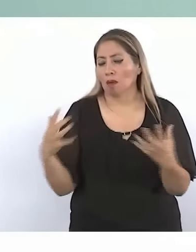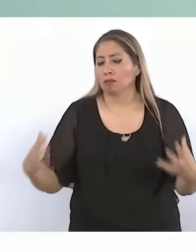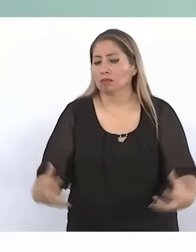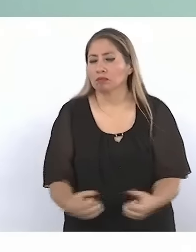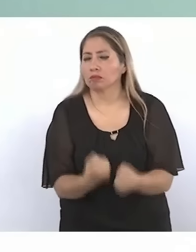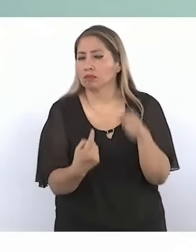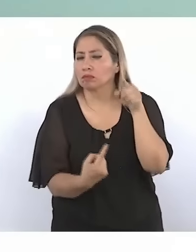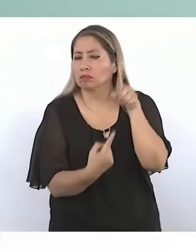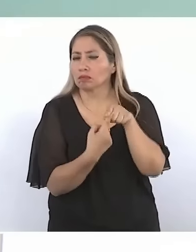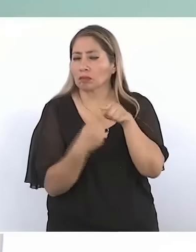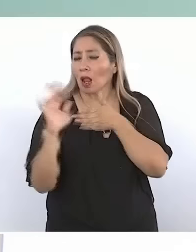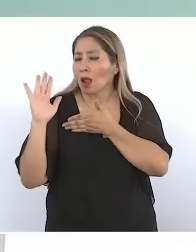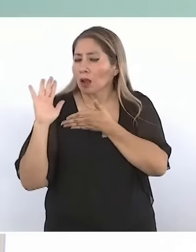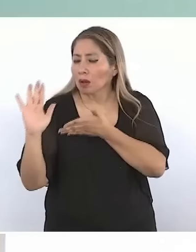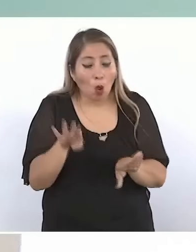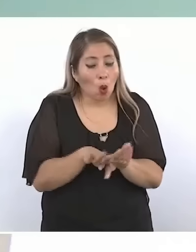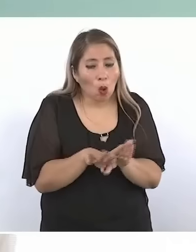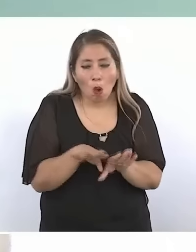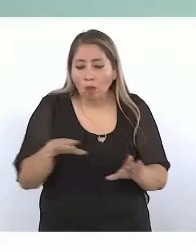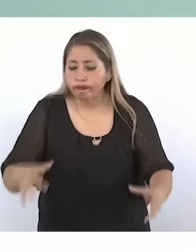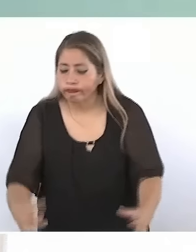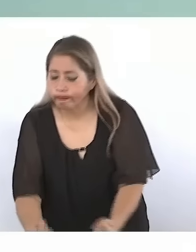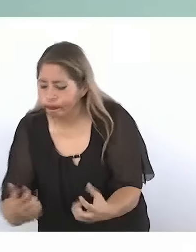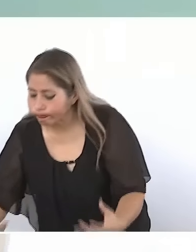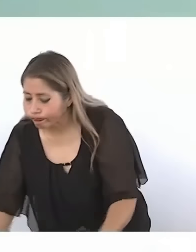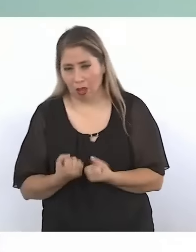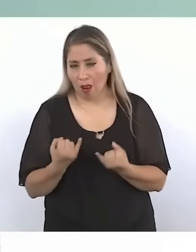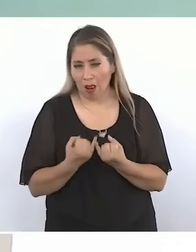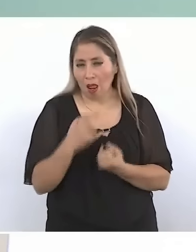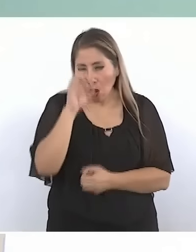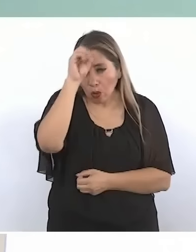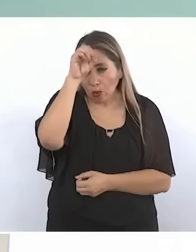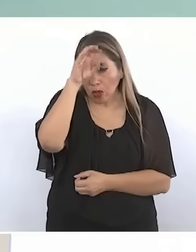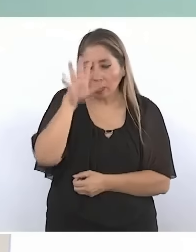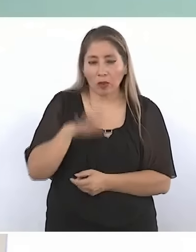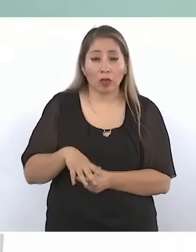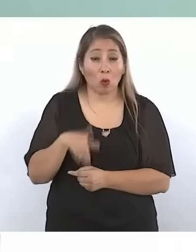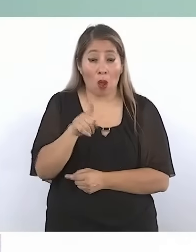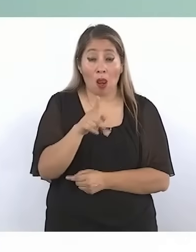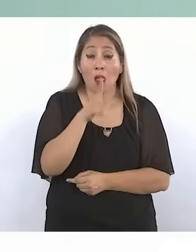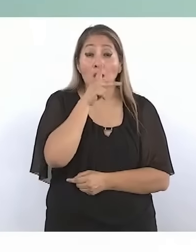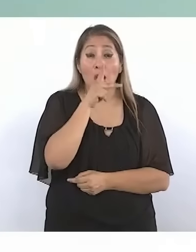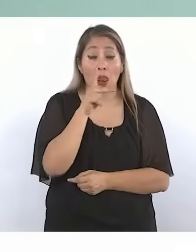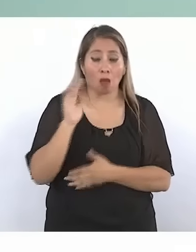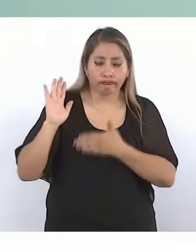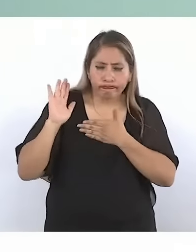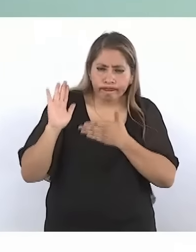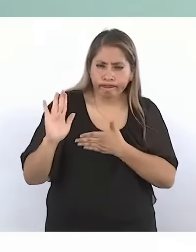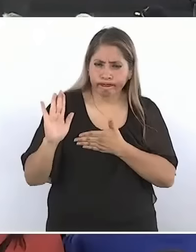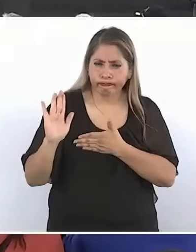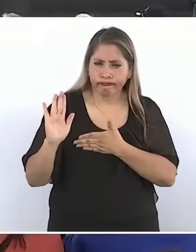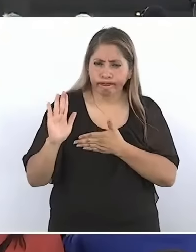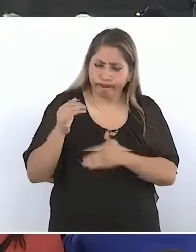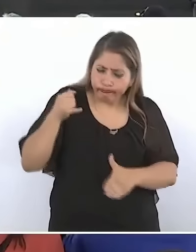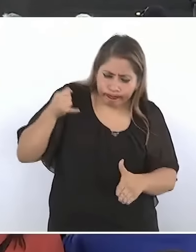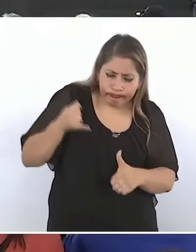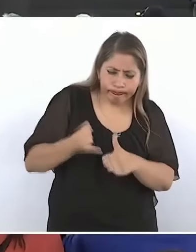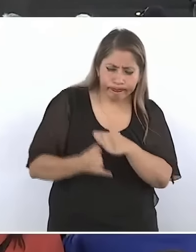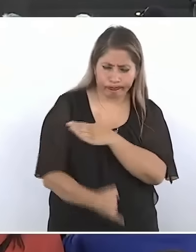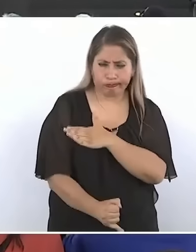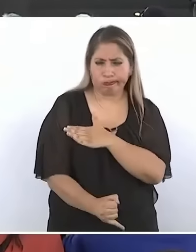que se comprometió nuestro presidente obedecen también a esa gran palabra y su profundo